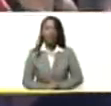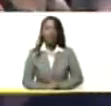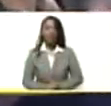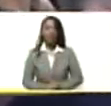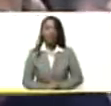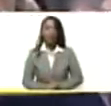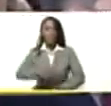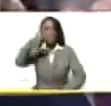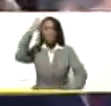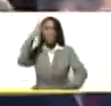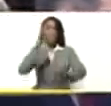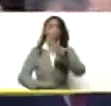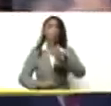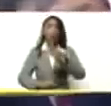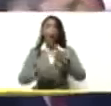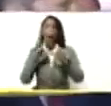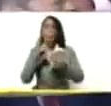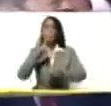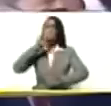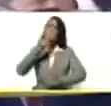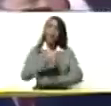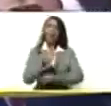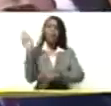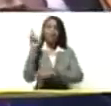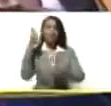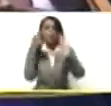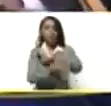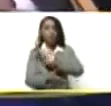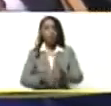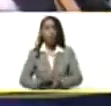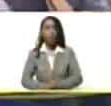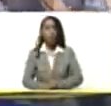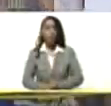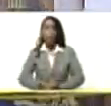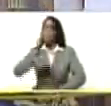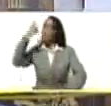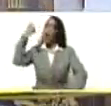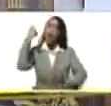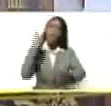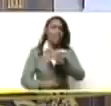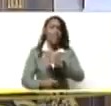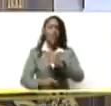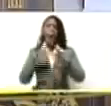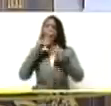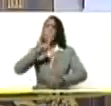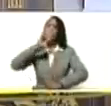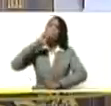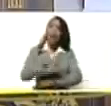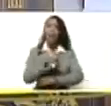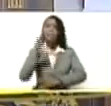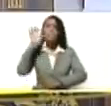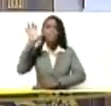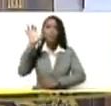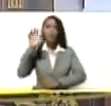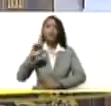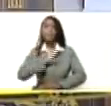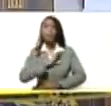prohibido hablar mal de venezuela prohibido pegar mal de nuestra patria